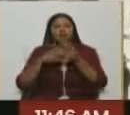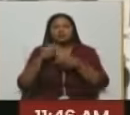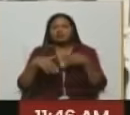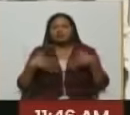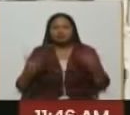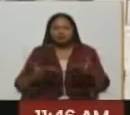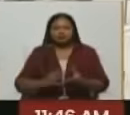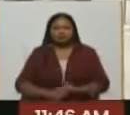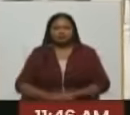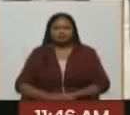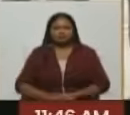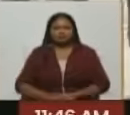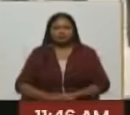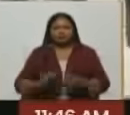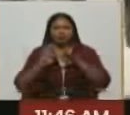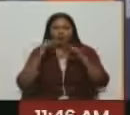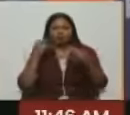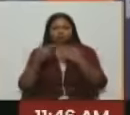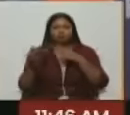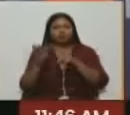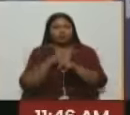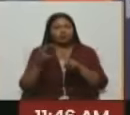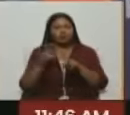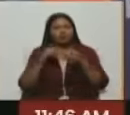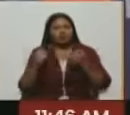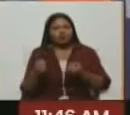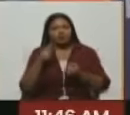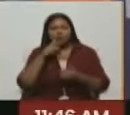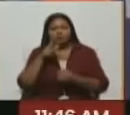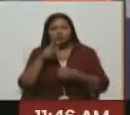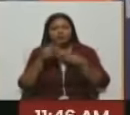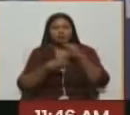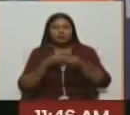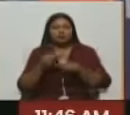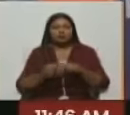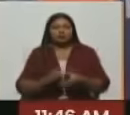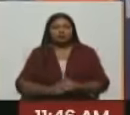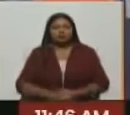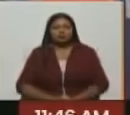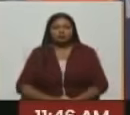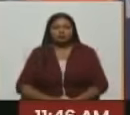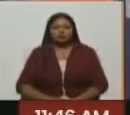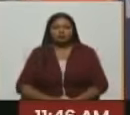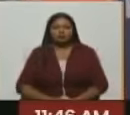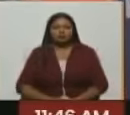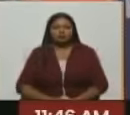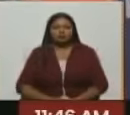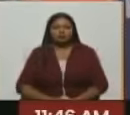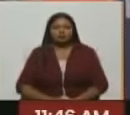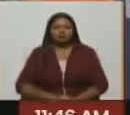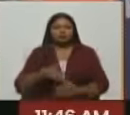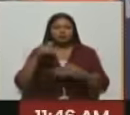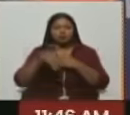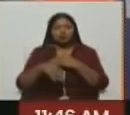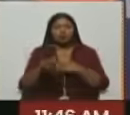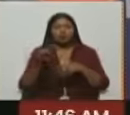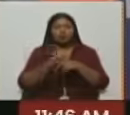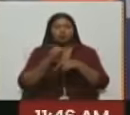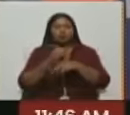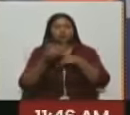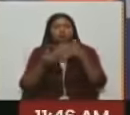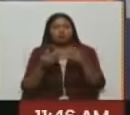Generar de manera sobrevenida, violenta y brutal la caída de un gobierno